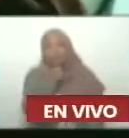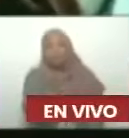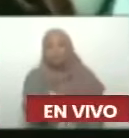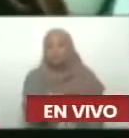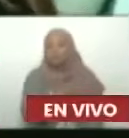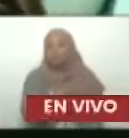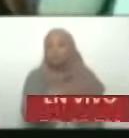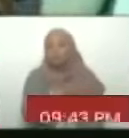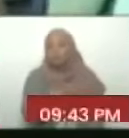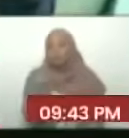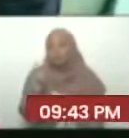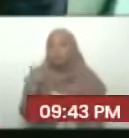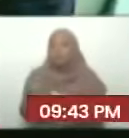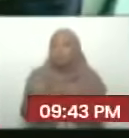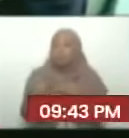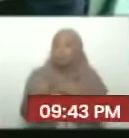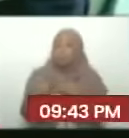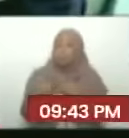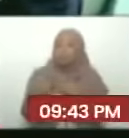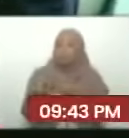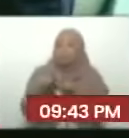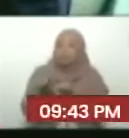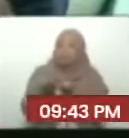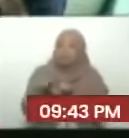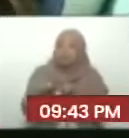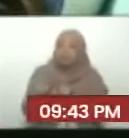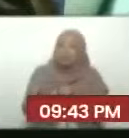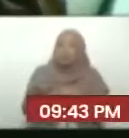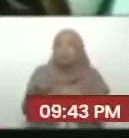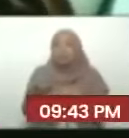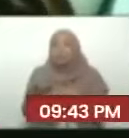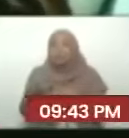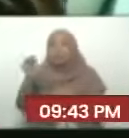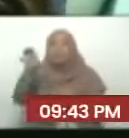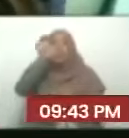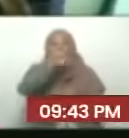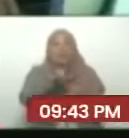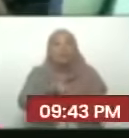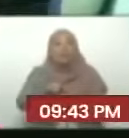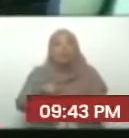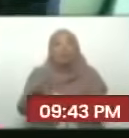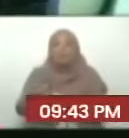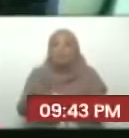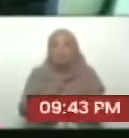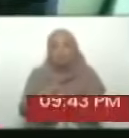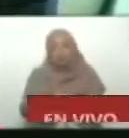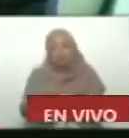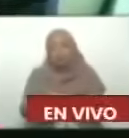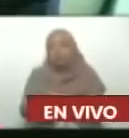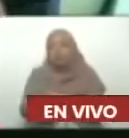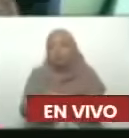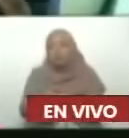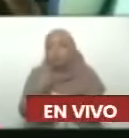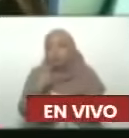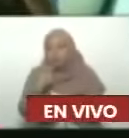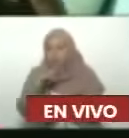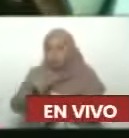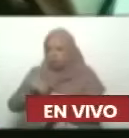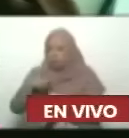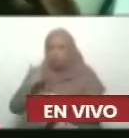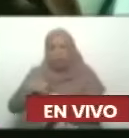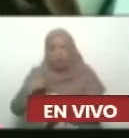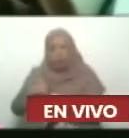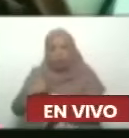sabíamos que íbamos a estar repletos de preguntas sin argumentación. Y por eso mismo es que tuvimos